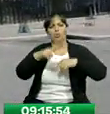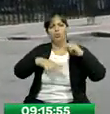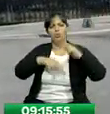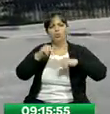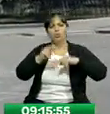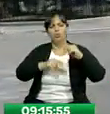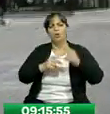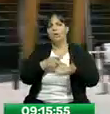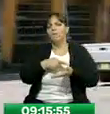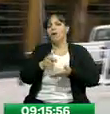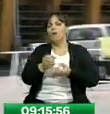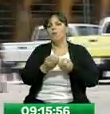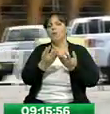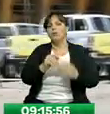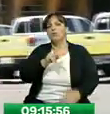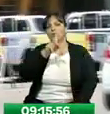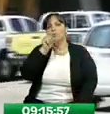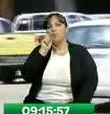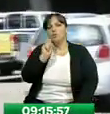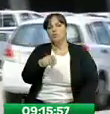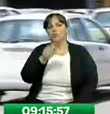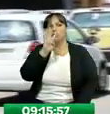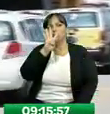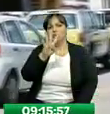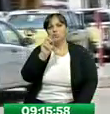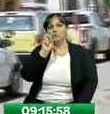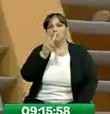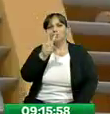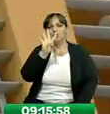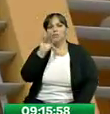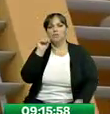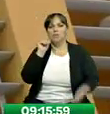millón 424 mil dólares